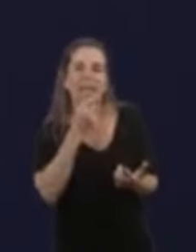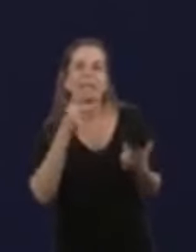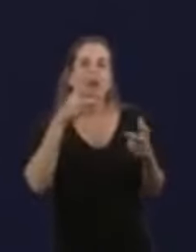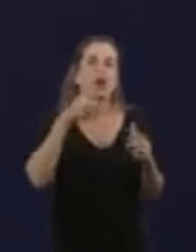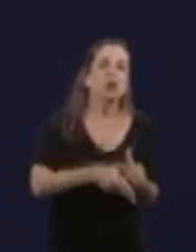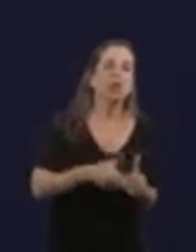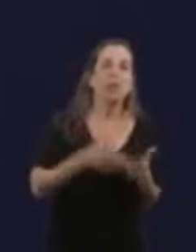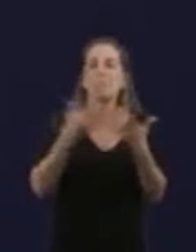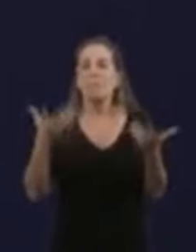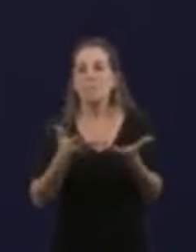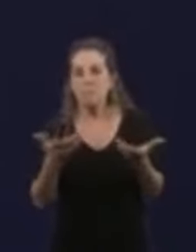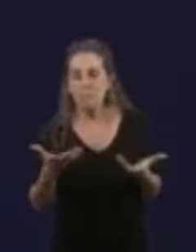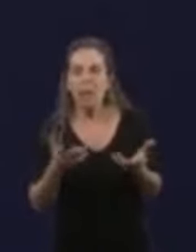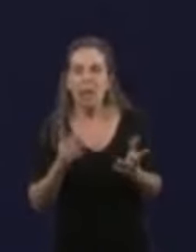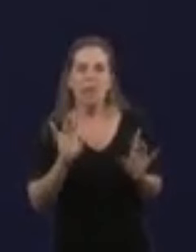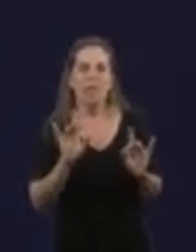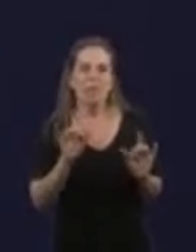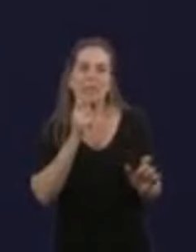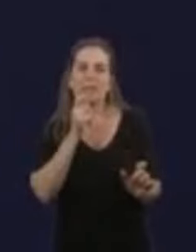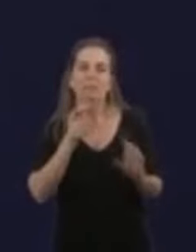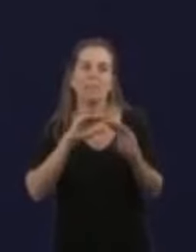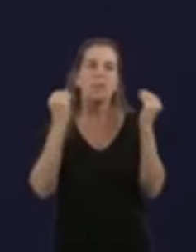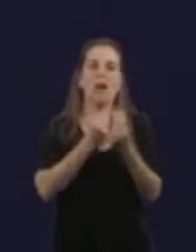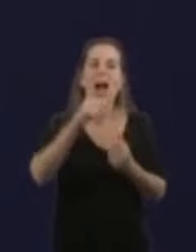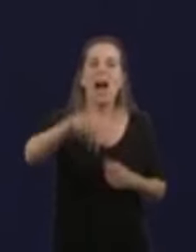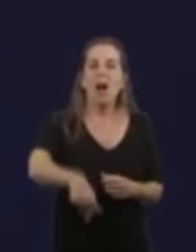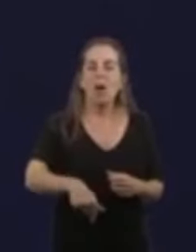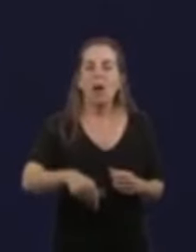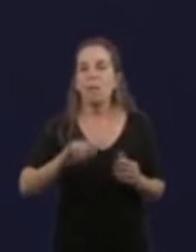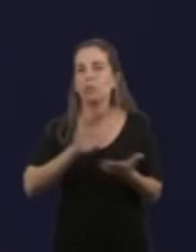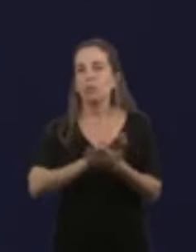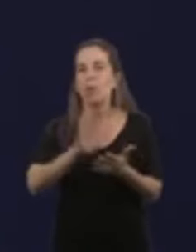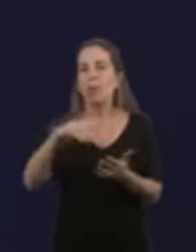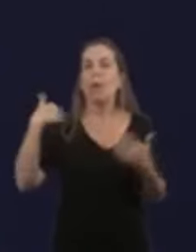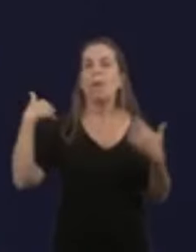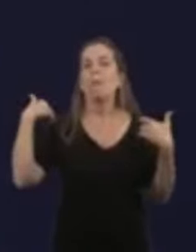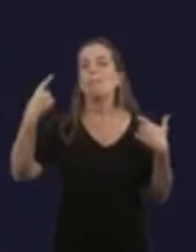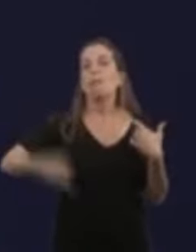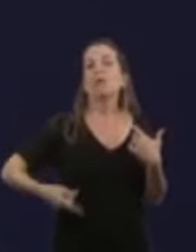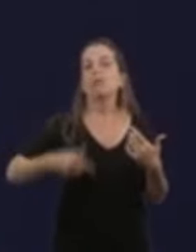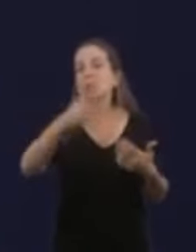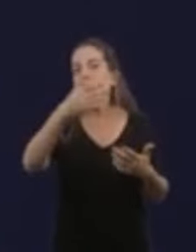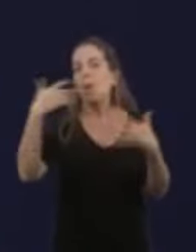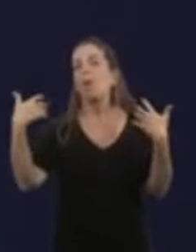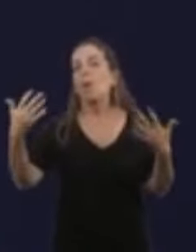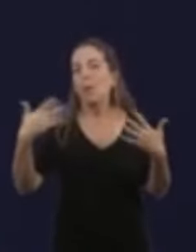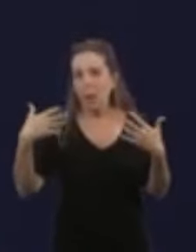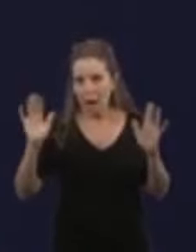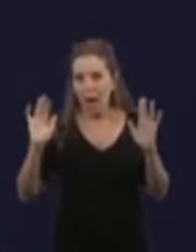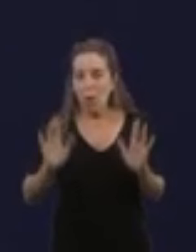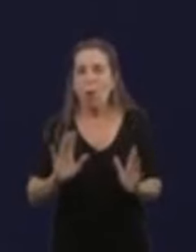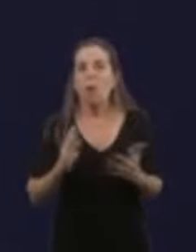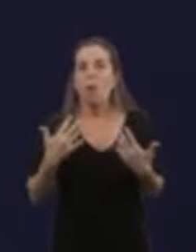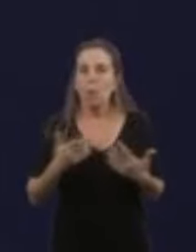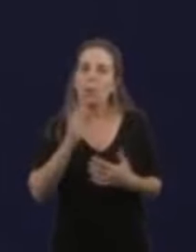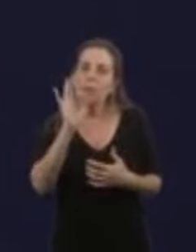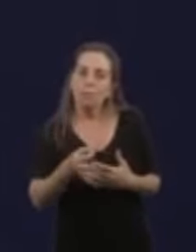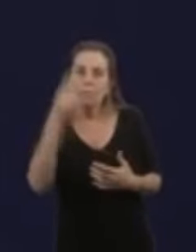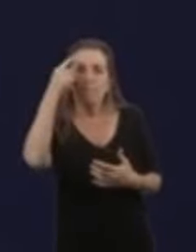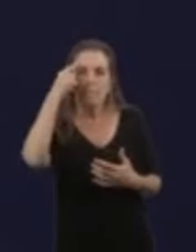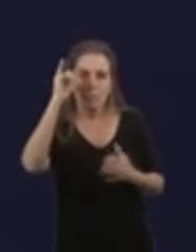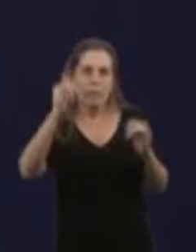difícil sacar una conclusión de qué es lo que vamos a observar en el verano Por supuesto que todos los esfuerzos y todas las previsiones están hechas